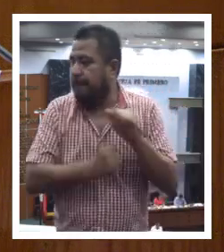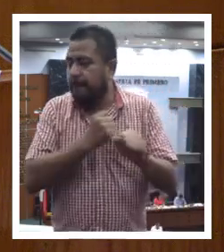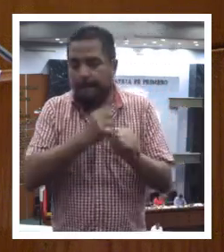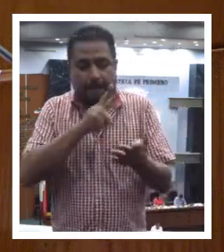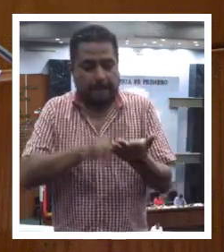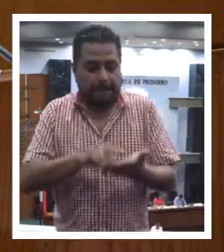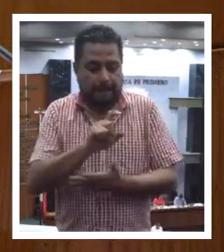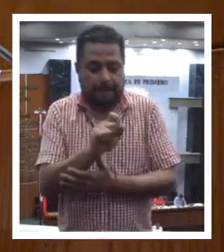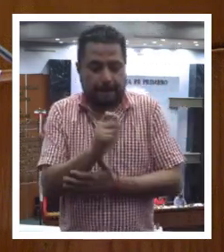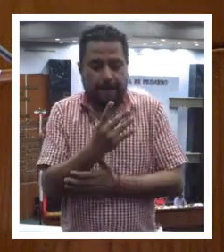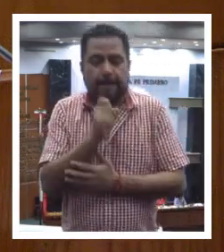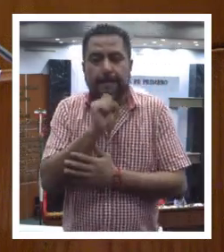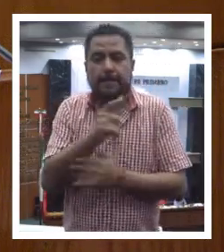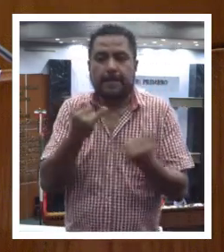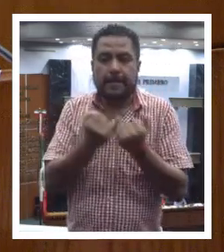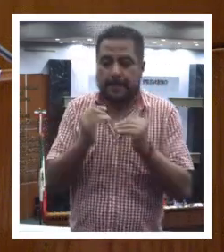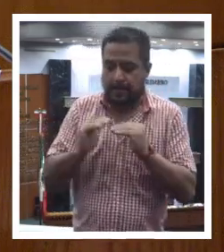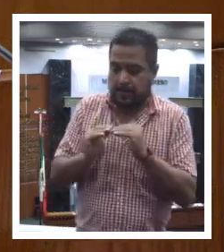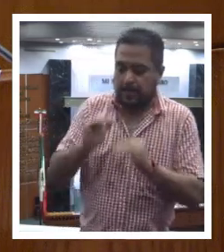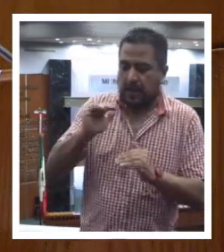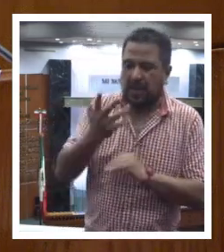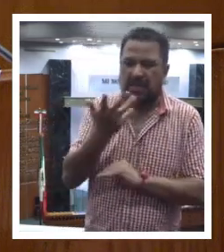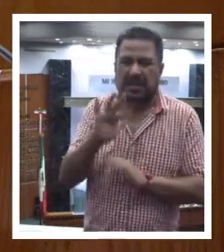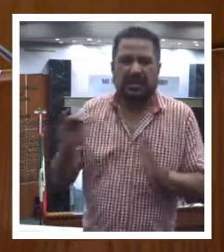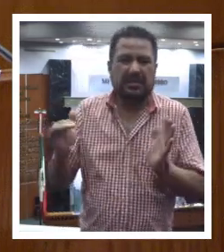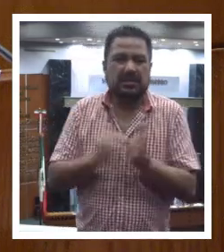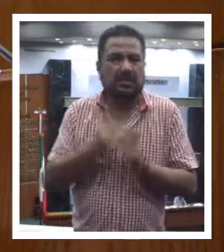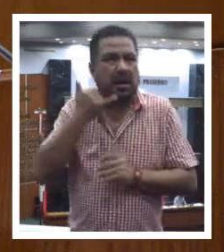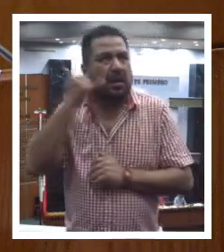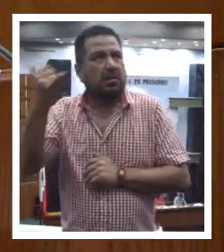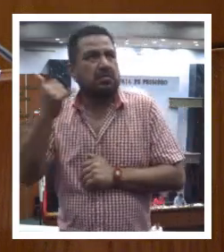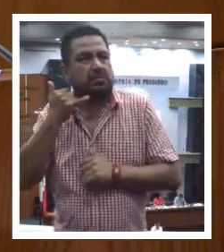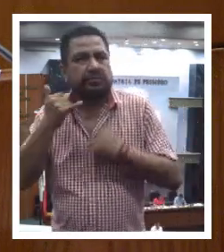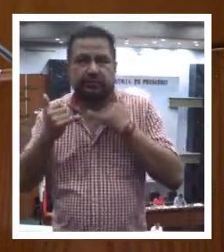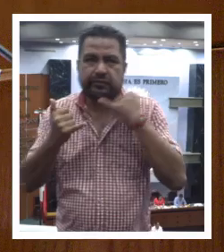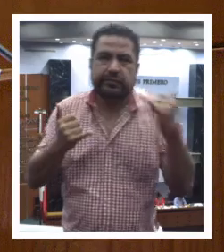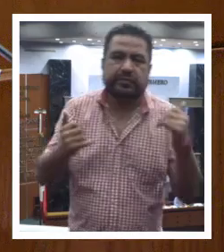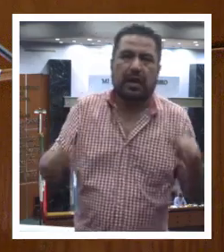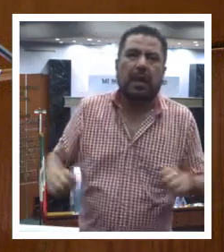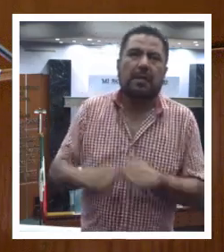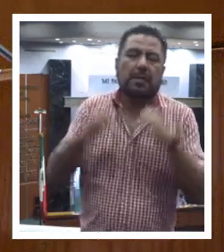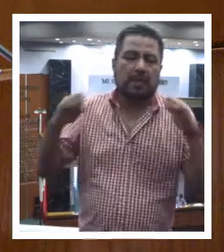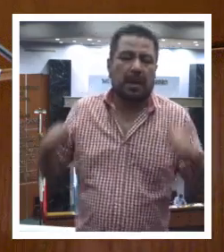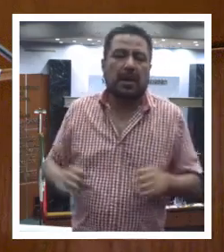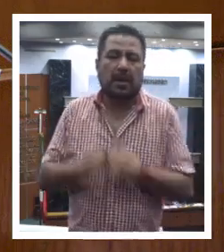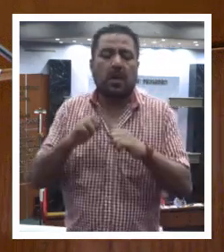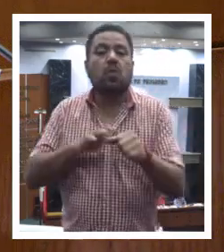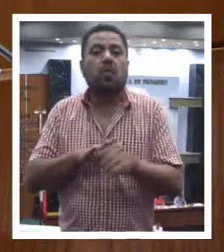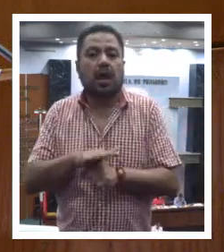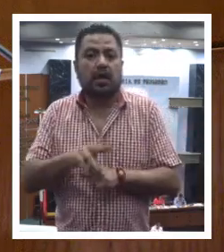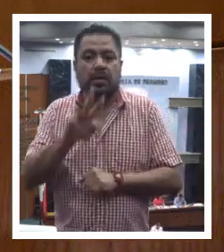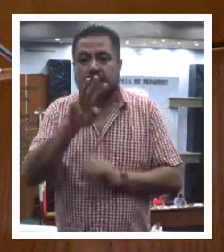2024 también se registraron más de 10.000 llamadas de emergencia, de las cuales